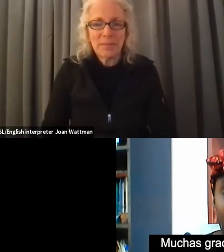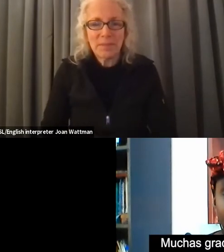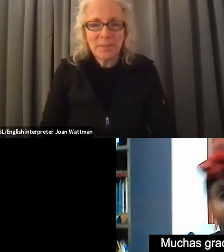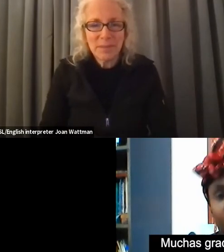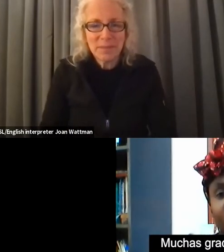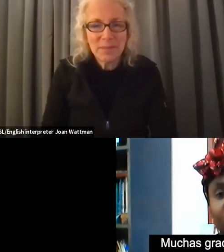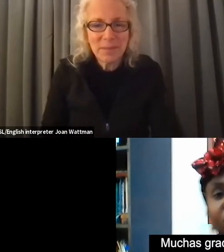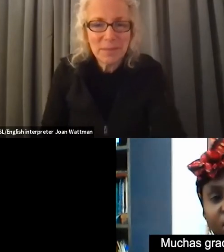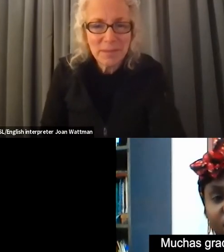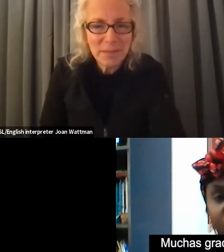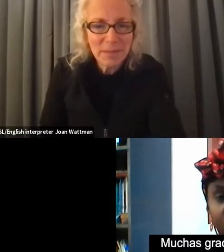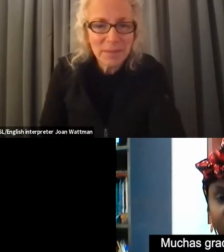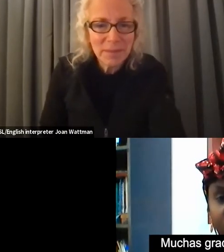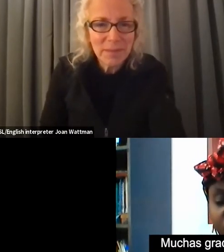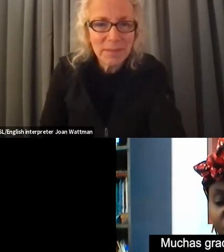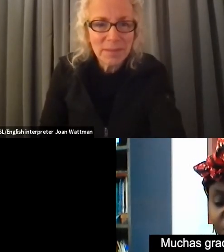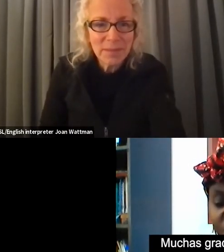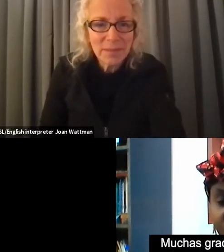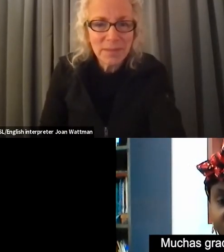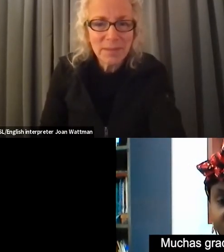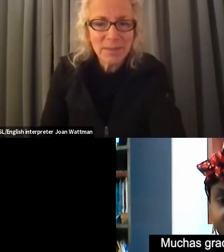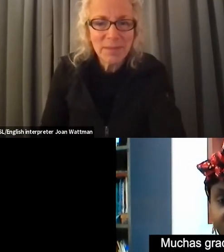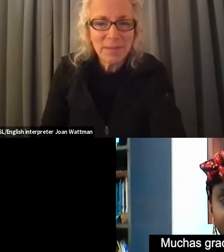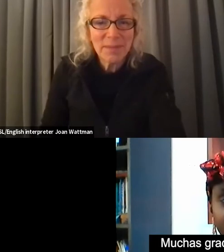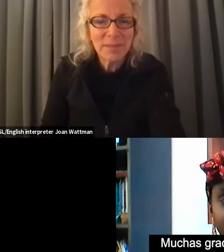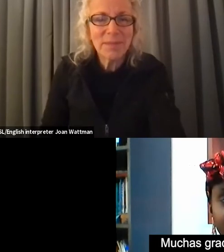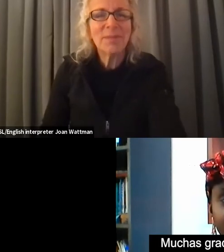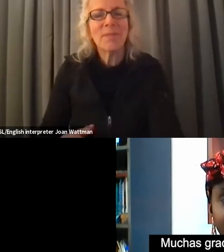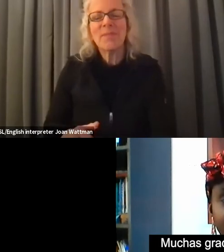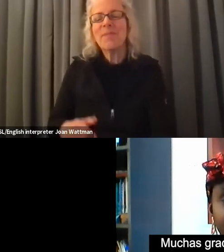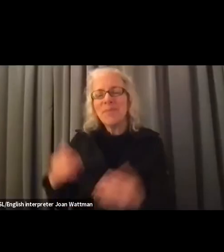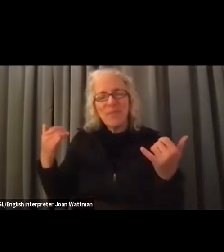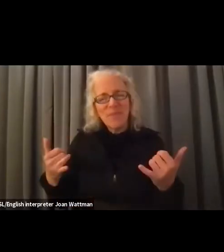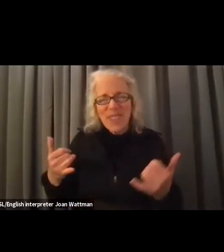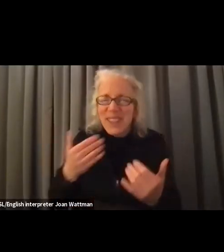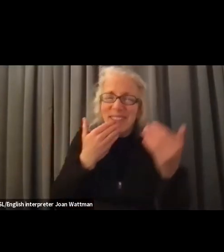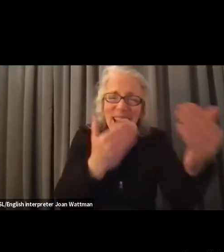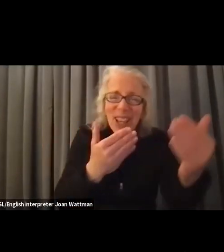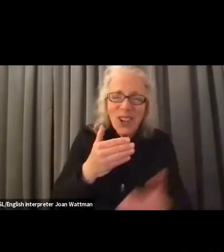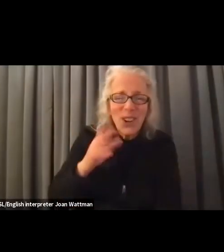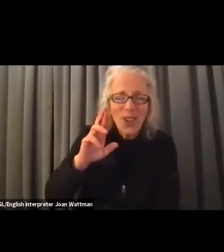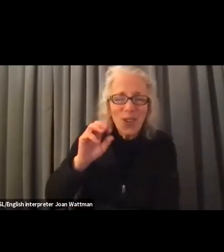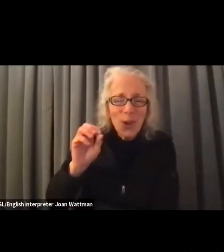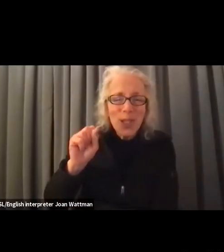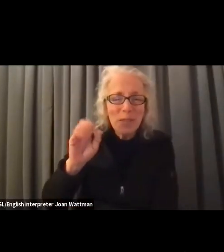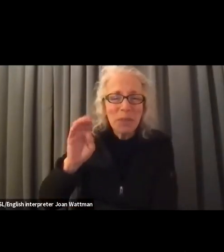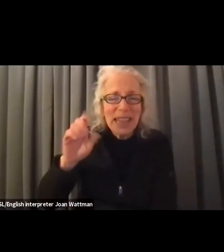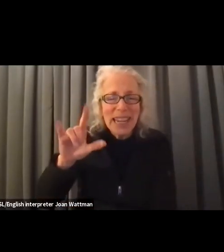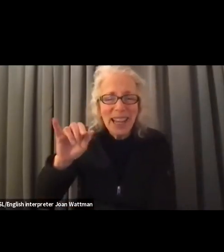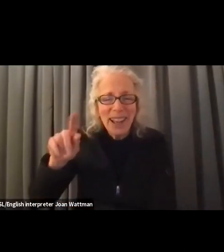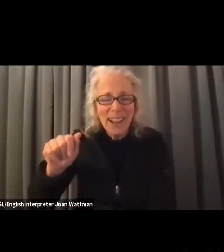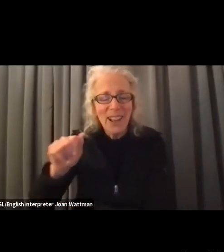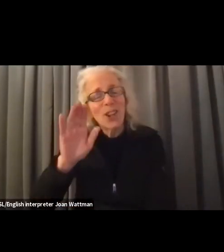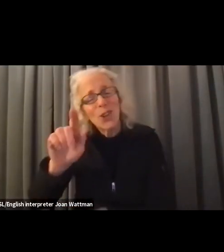Muchas gracias, Rosbelinda, por la amistad, por la hermandad, por la solidaridad